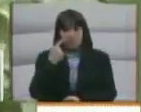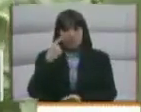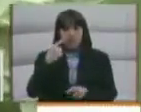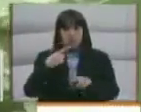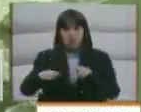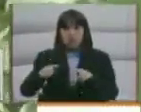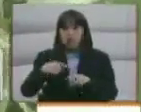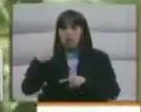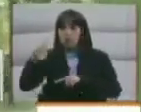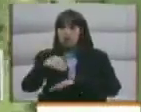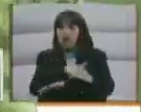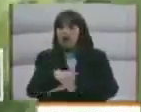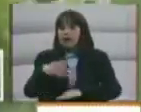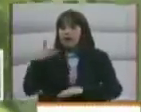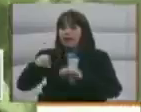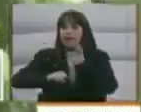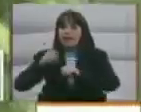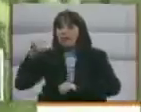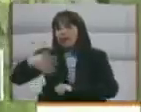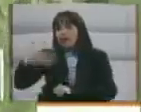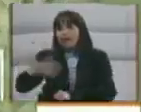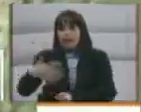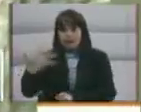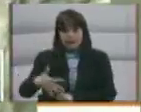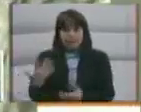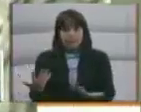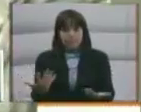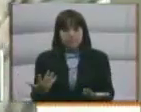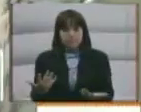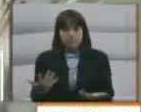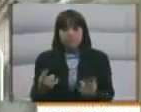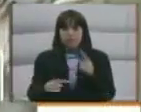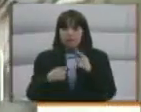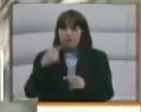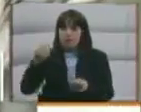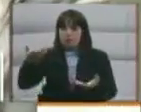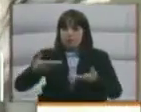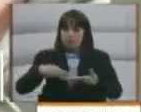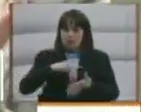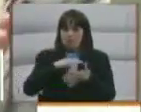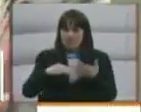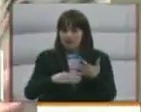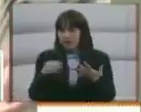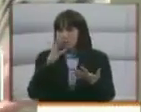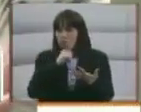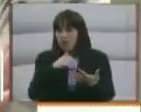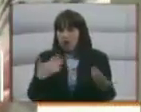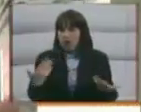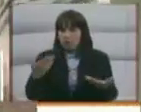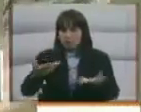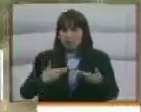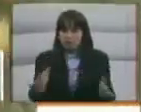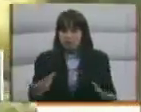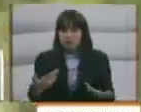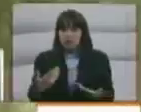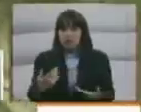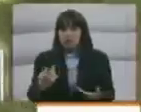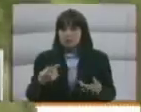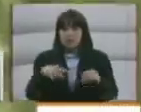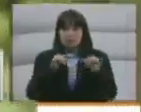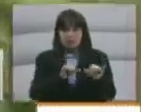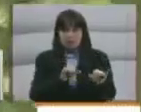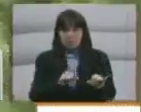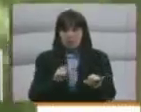los ayuda con el transporte, con el tema de los insumos, los químicos y todo eso, igualito entonces ustedes venderían al mismo precio, carísimo,